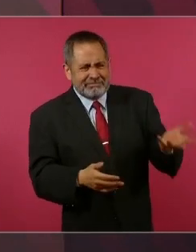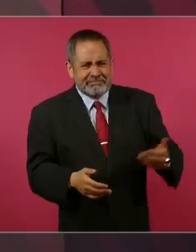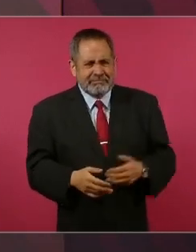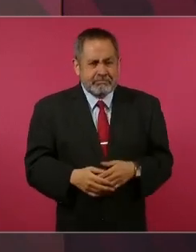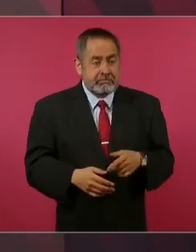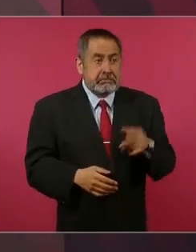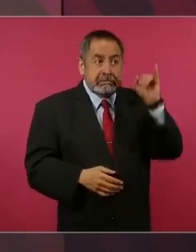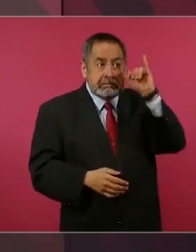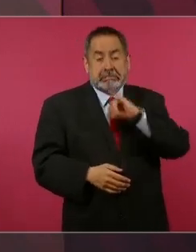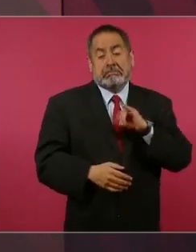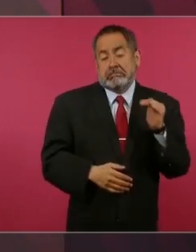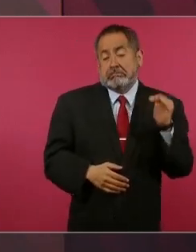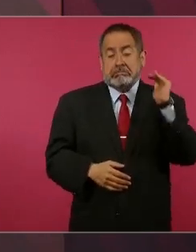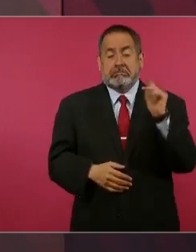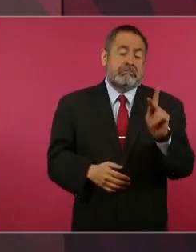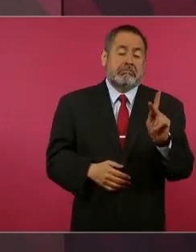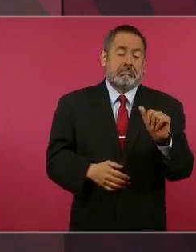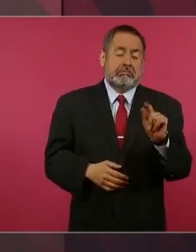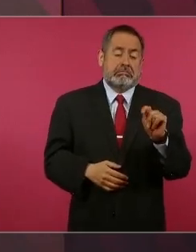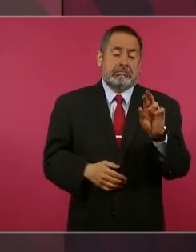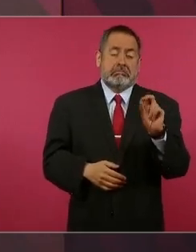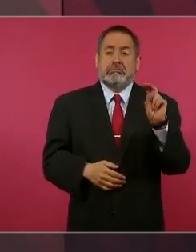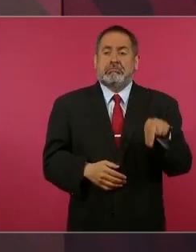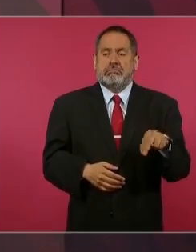¿Al patrón?